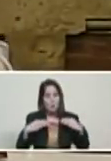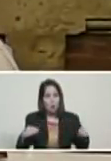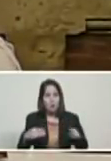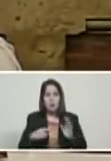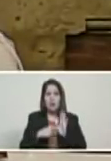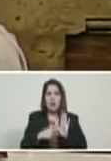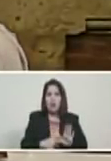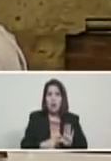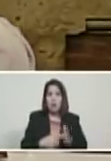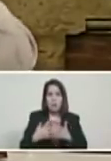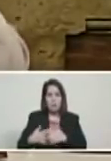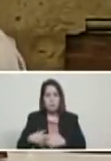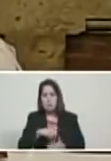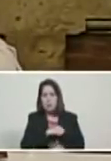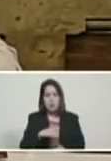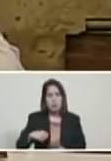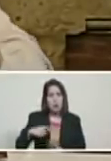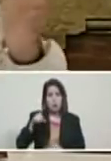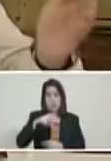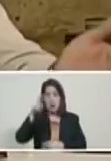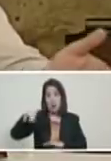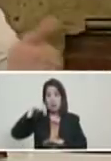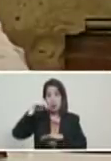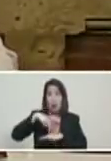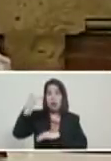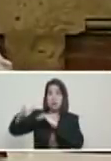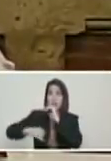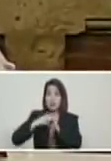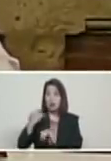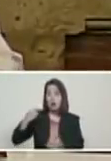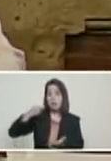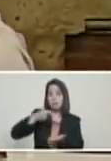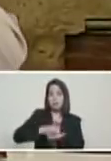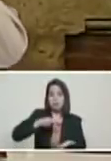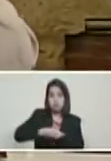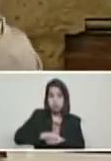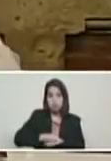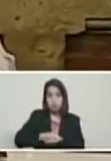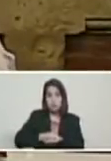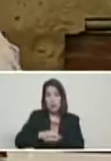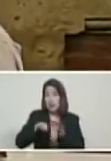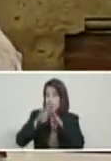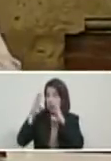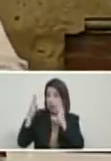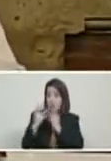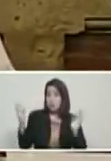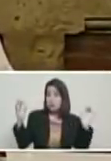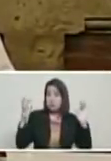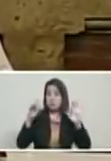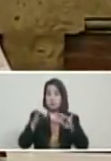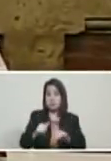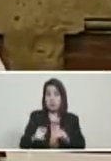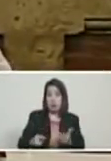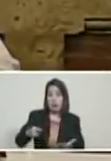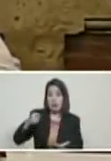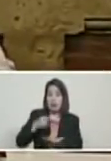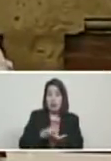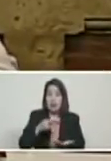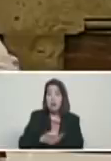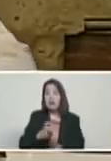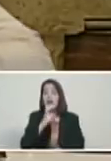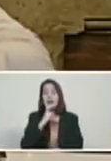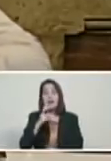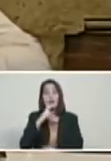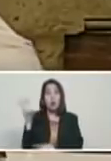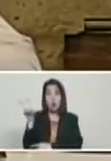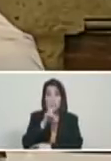privado, mixta. Inversión nacional e internacional. El mundo entero viene a invertir en el oro venezolano. Eso